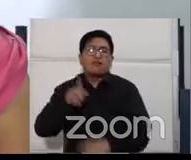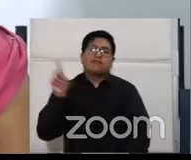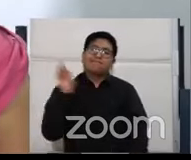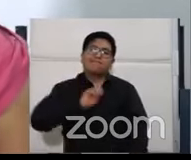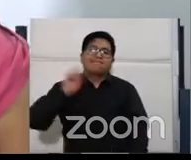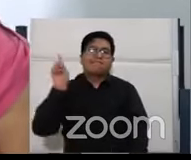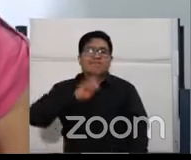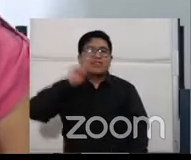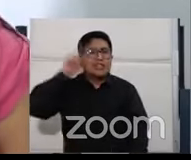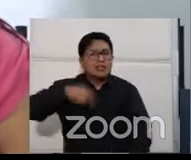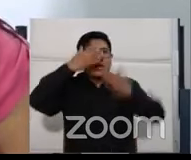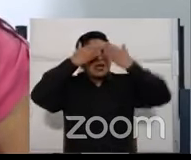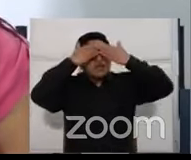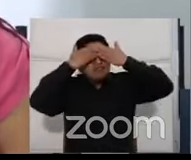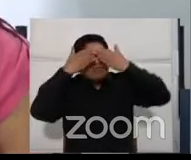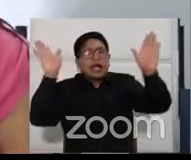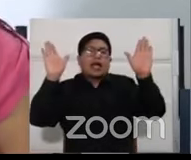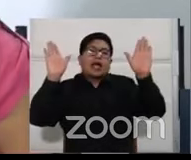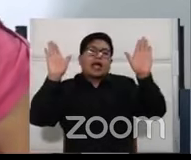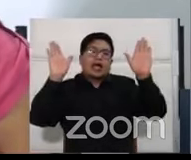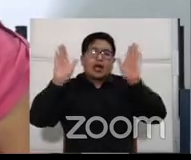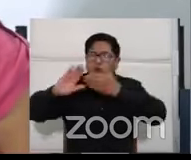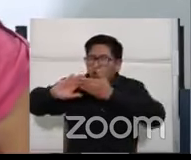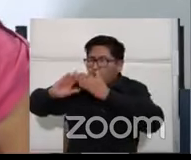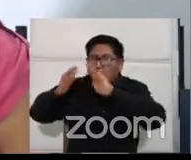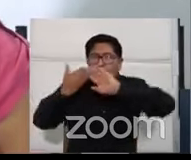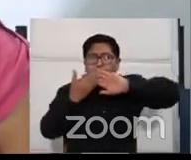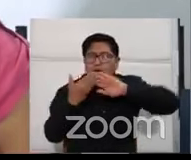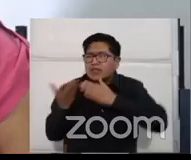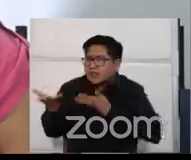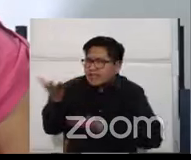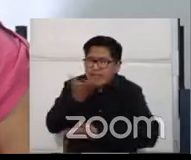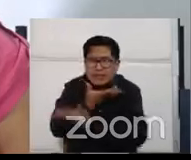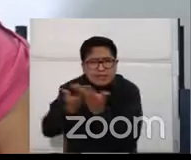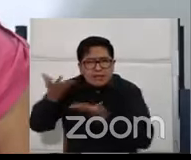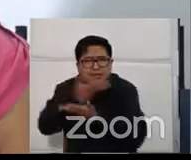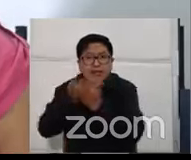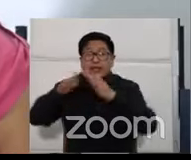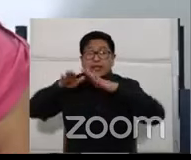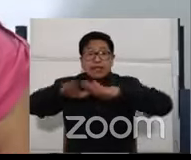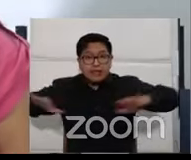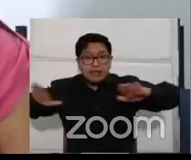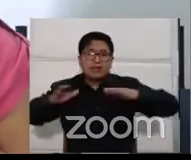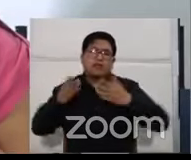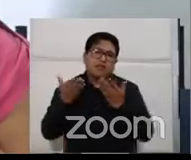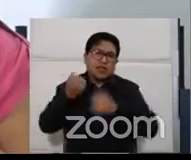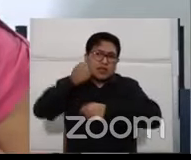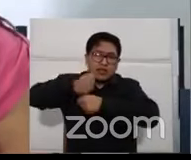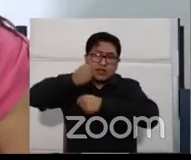posición realmente de comunidad donde las niñas niños adolescentes trabajadores